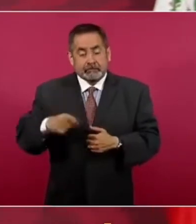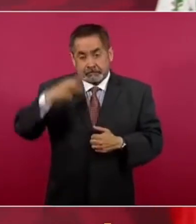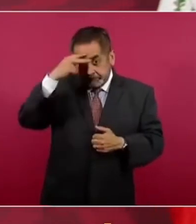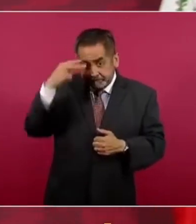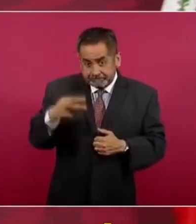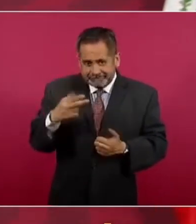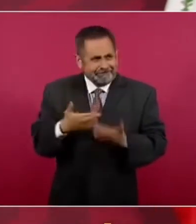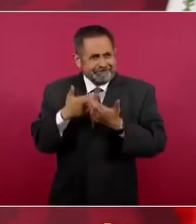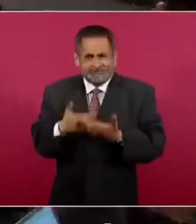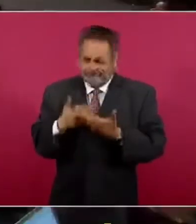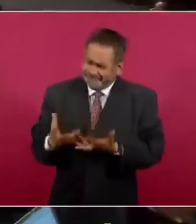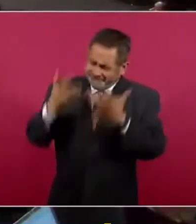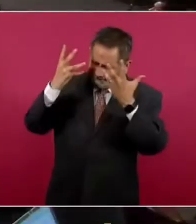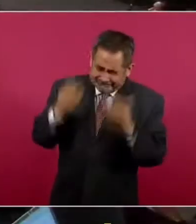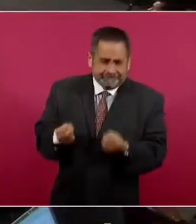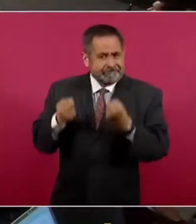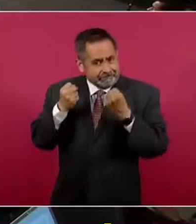litio,